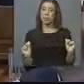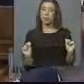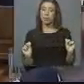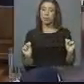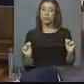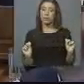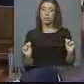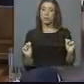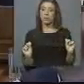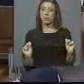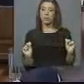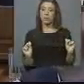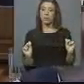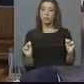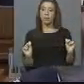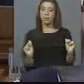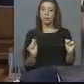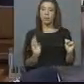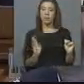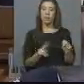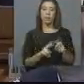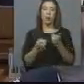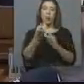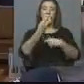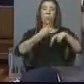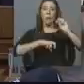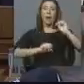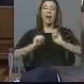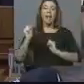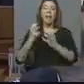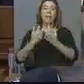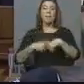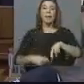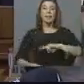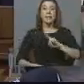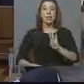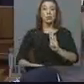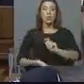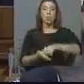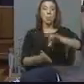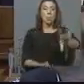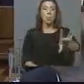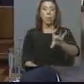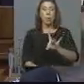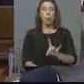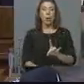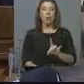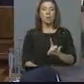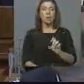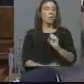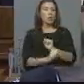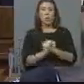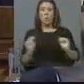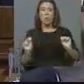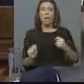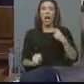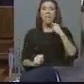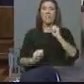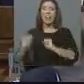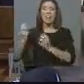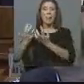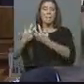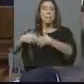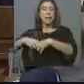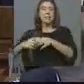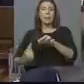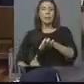debe una huelga de una empresa subcontratista afectar la actividad de la empresa